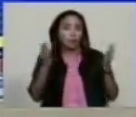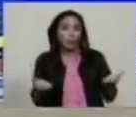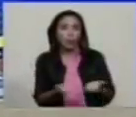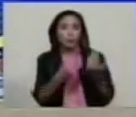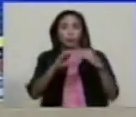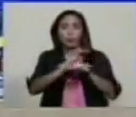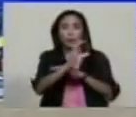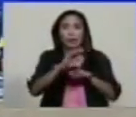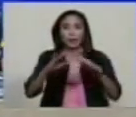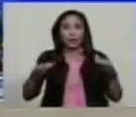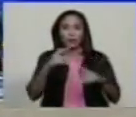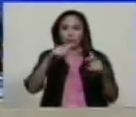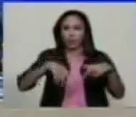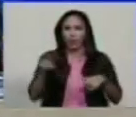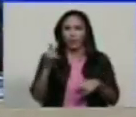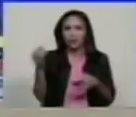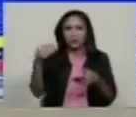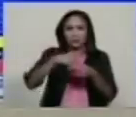Con Venezuela no.